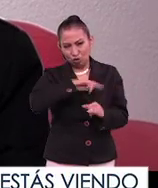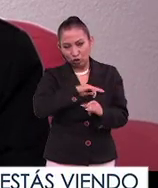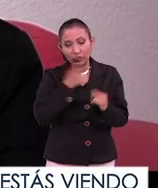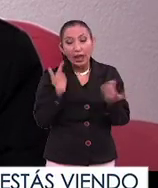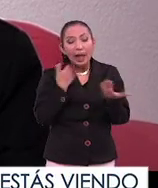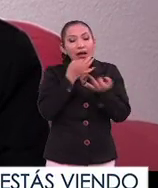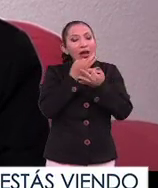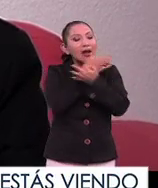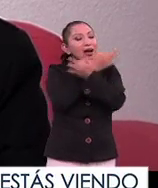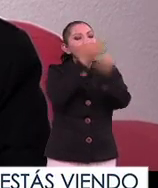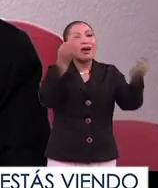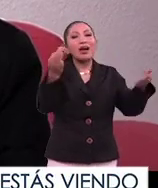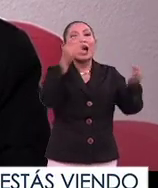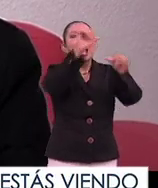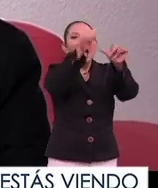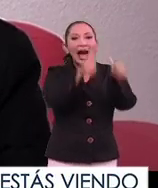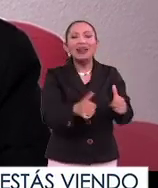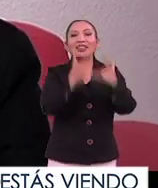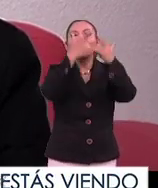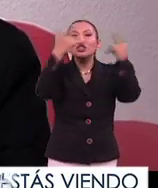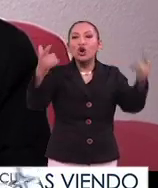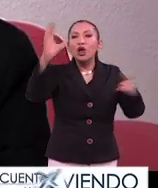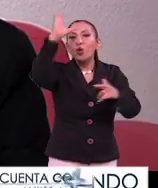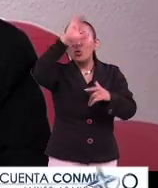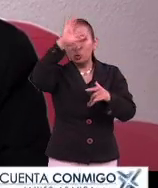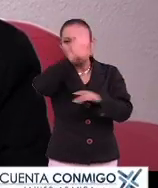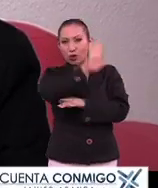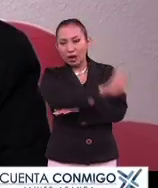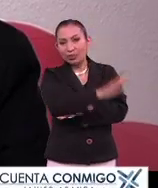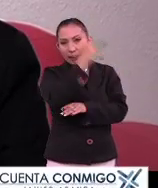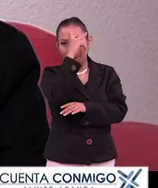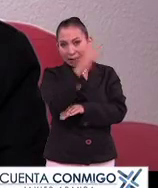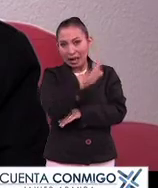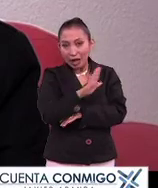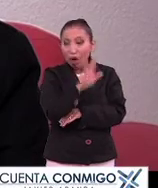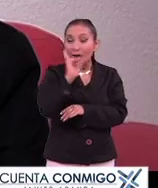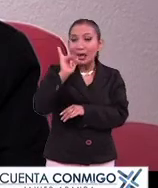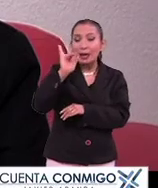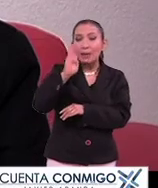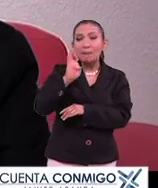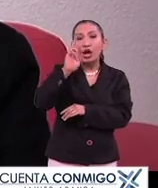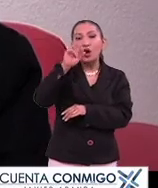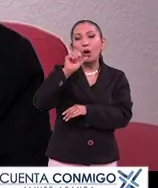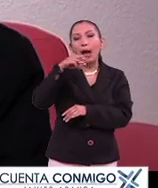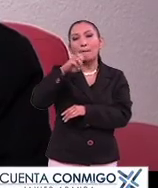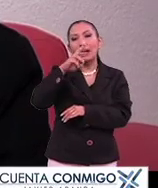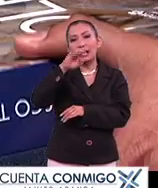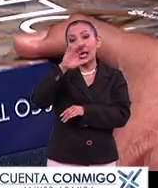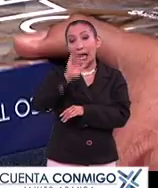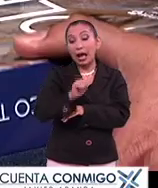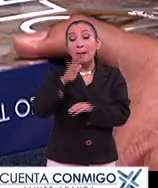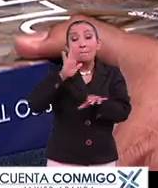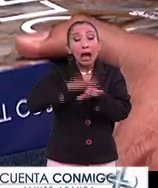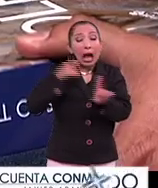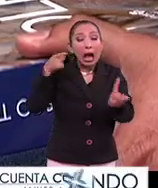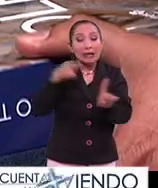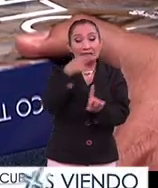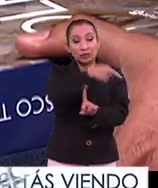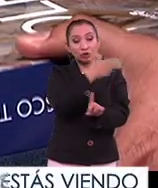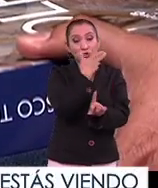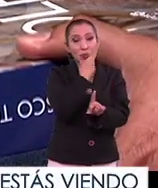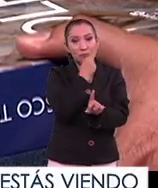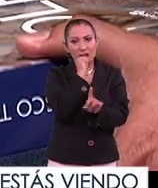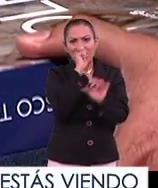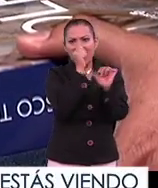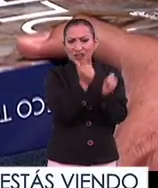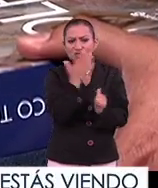de difundir, ¿no?, el arte, la historia, la cultura de México e Iberoamérica, y en particular de estos artistas